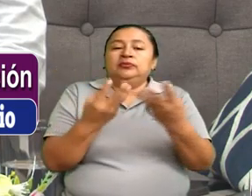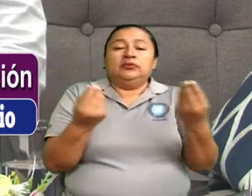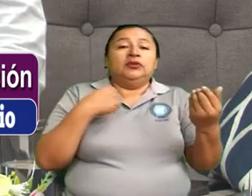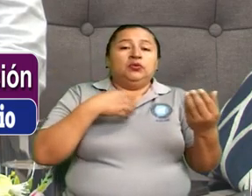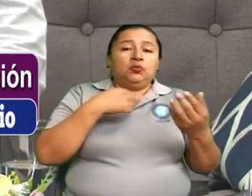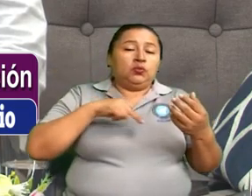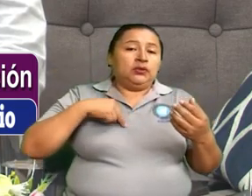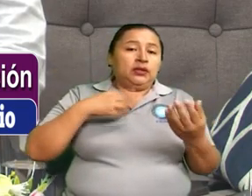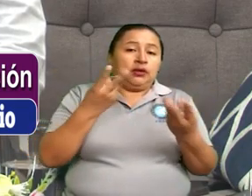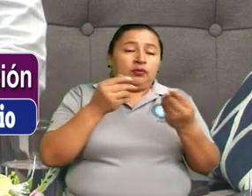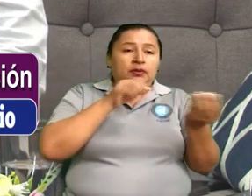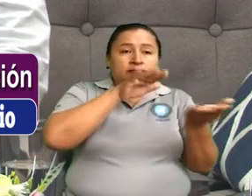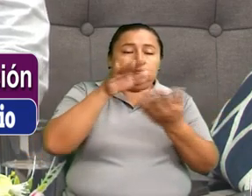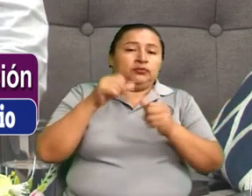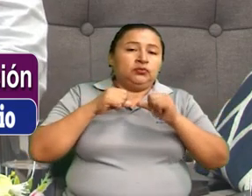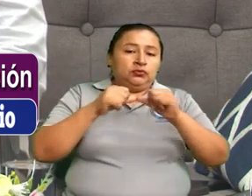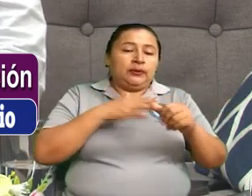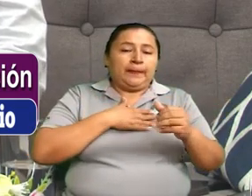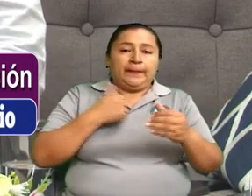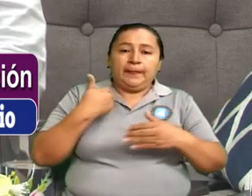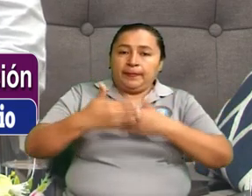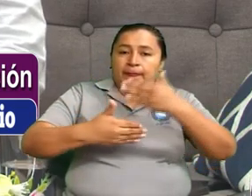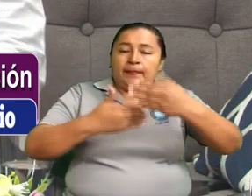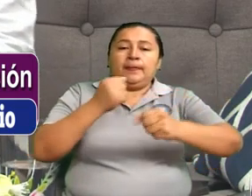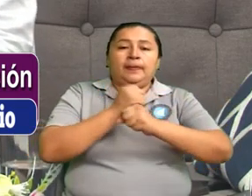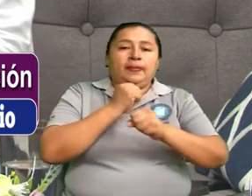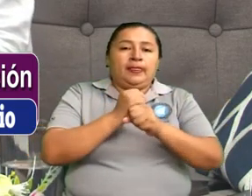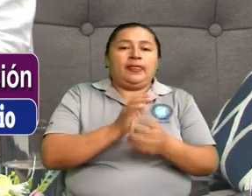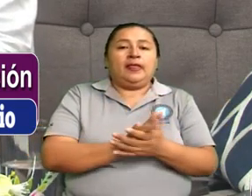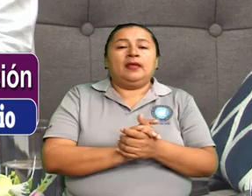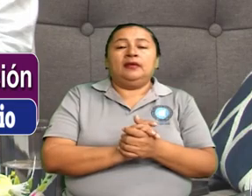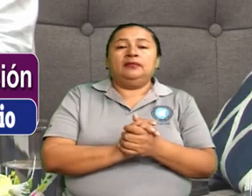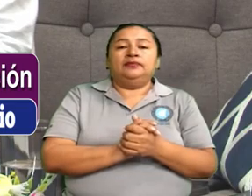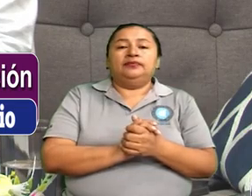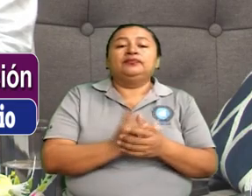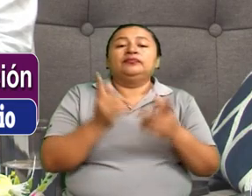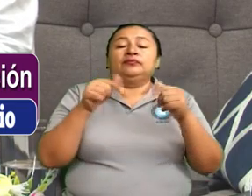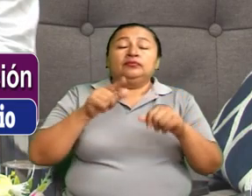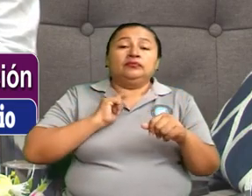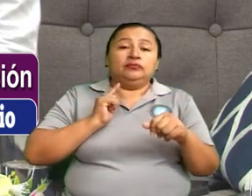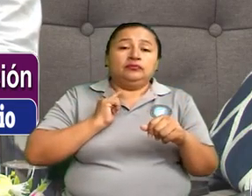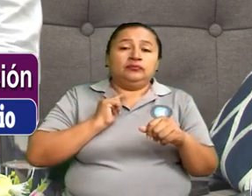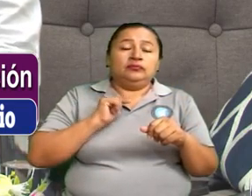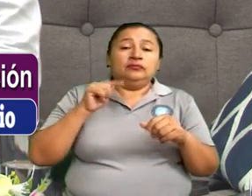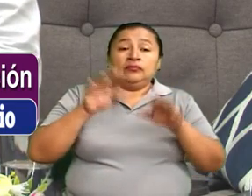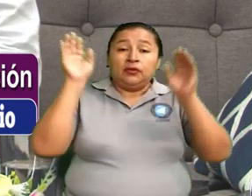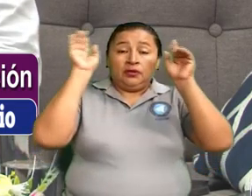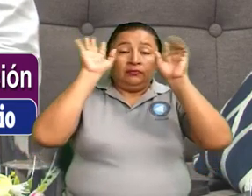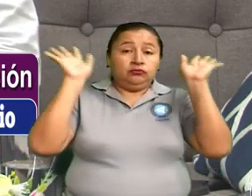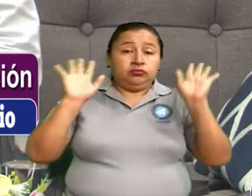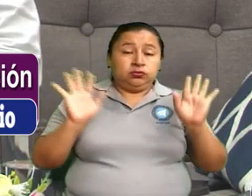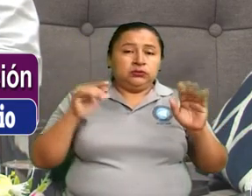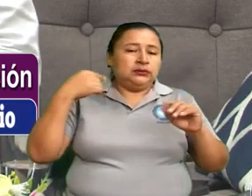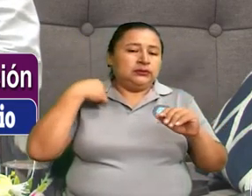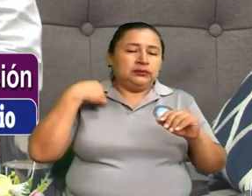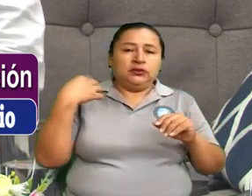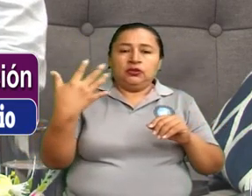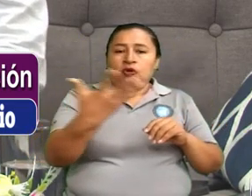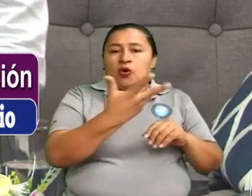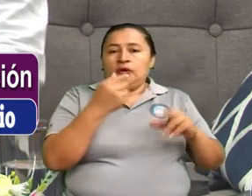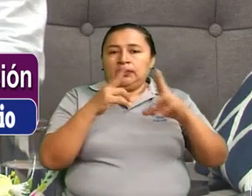siga restableciendo en esas rutas que ya veníamos emprendiendo. Tenemos también esos carnavales realizándose en todo el